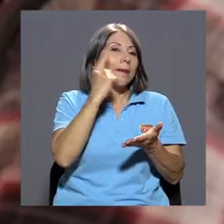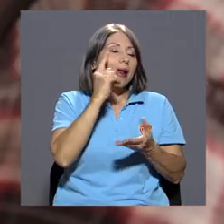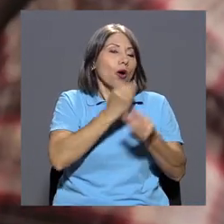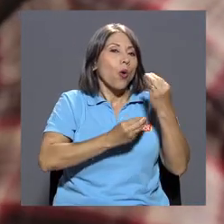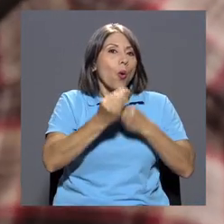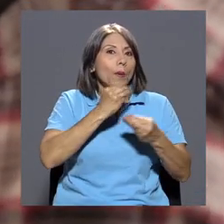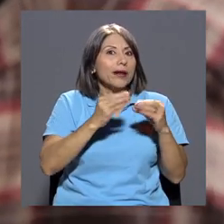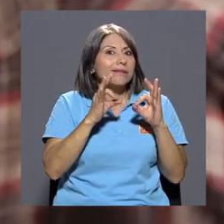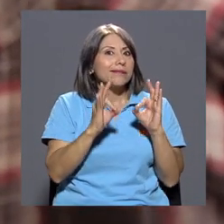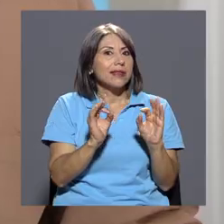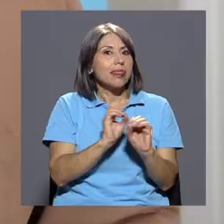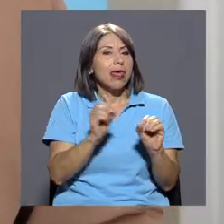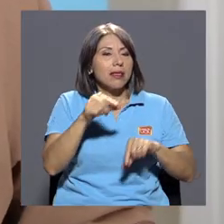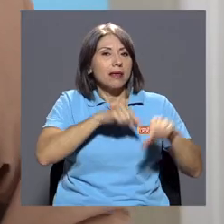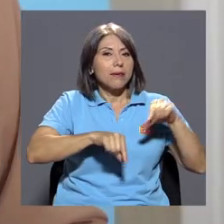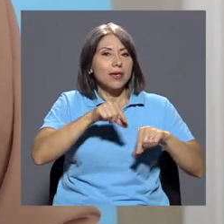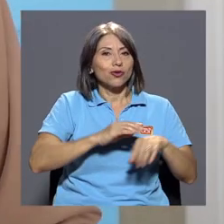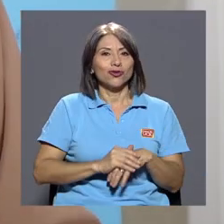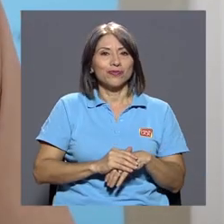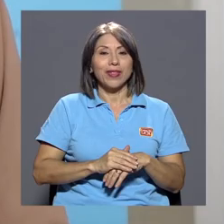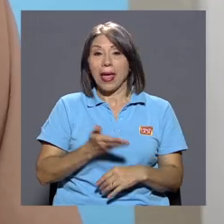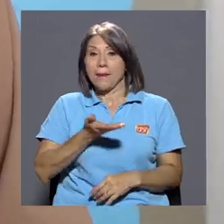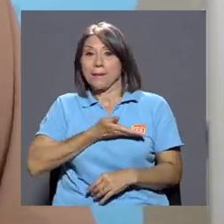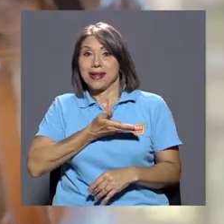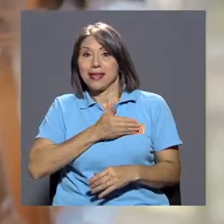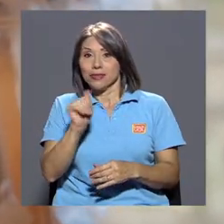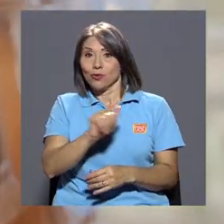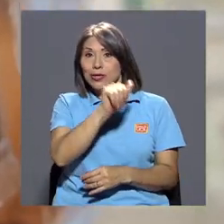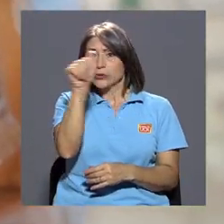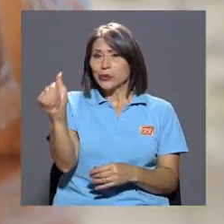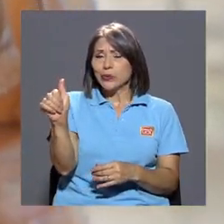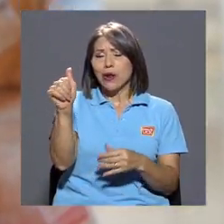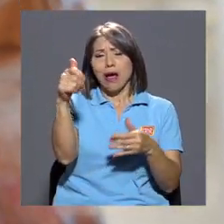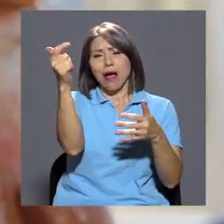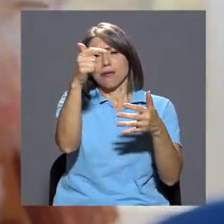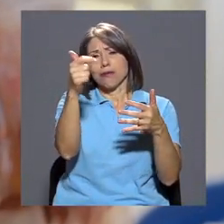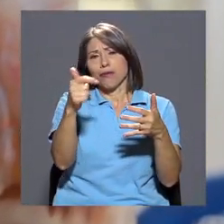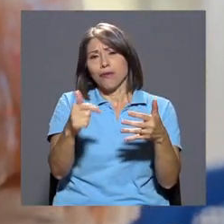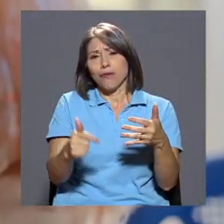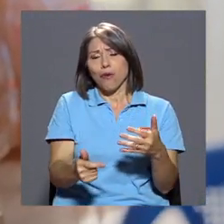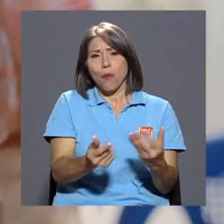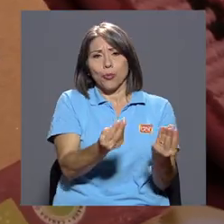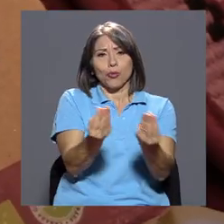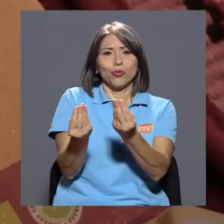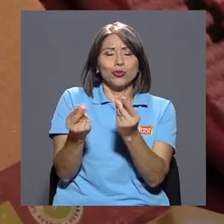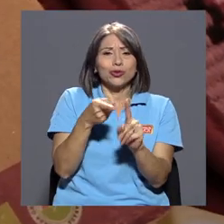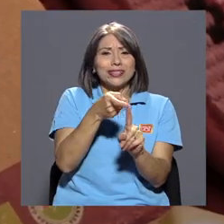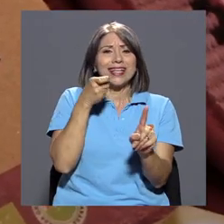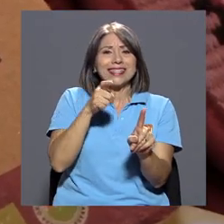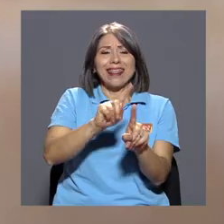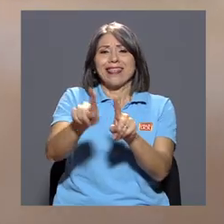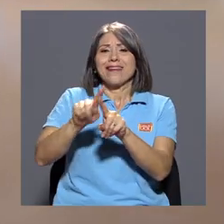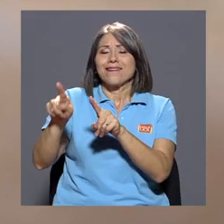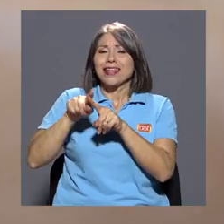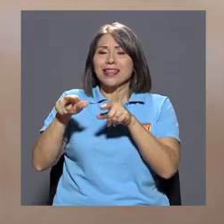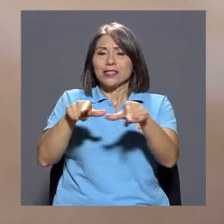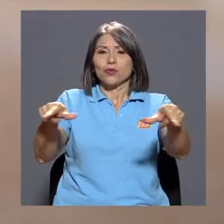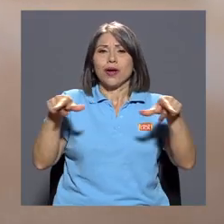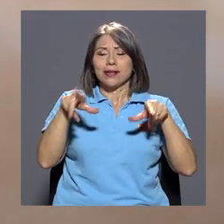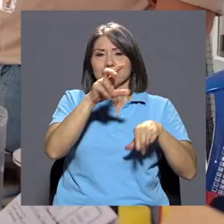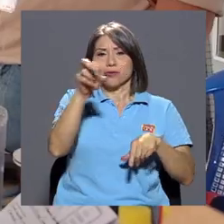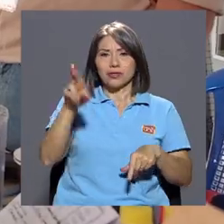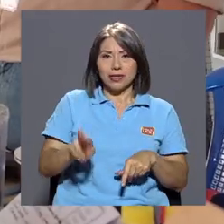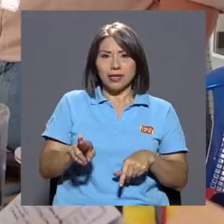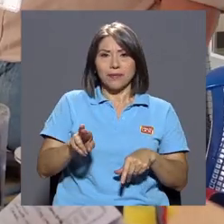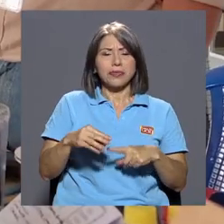de agroquímicos. El Mercadito Azul ofrece una gran diversidad de productos provenientes de distintas partes de nuestro país y su